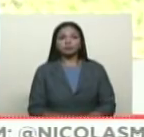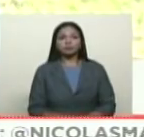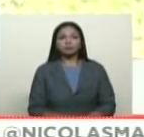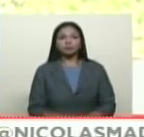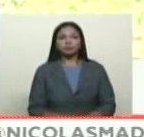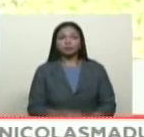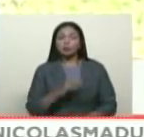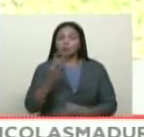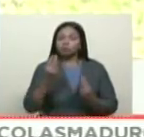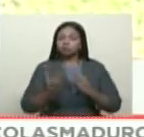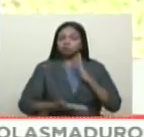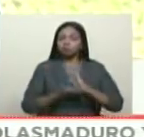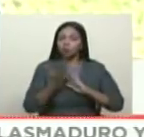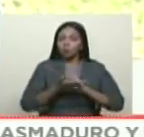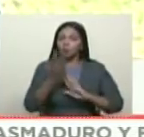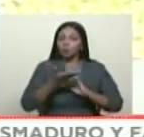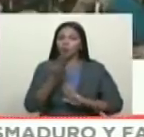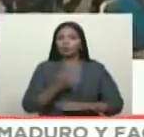Muy importante.